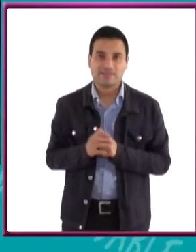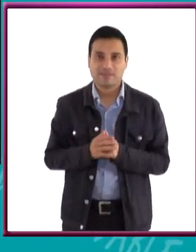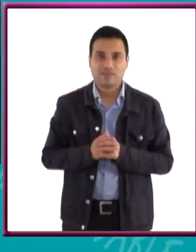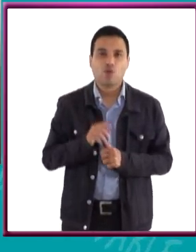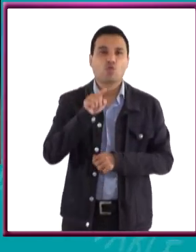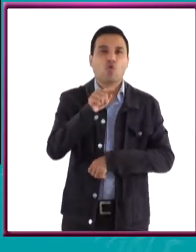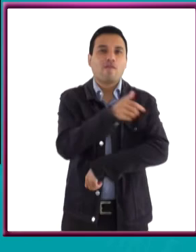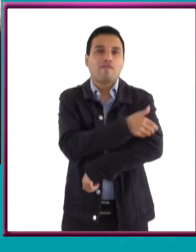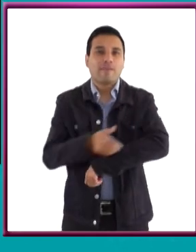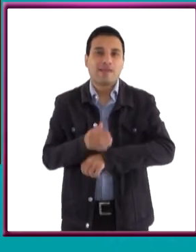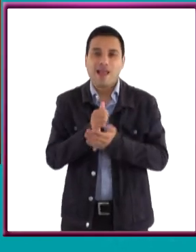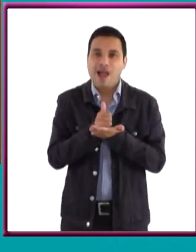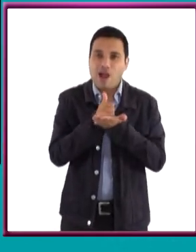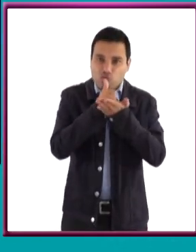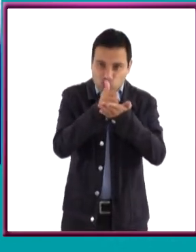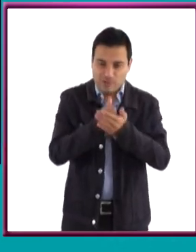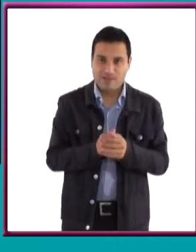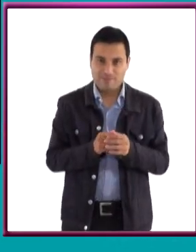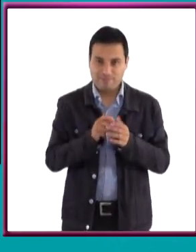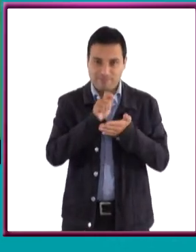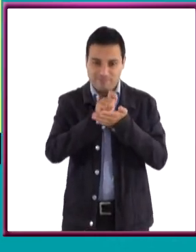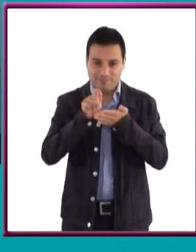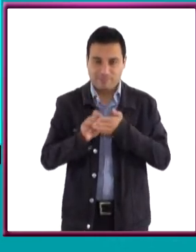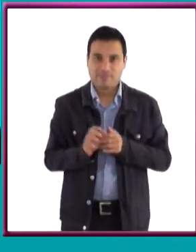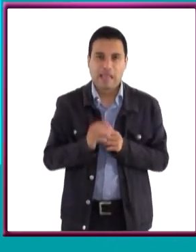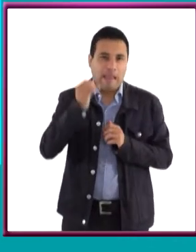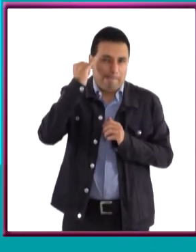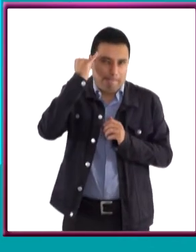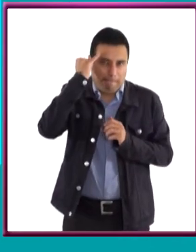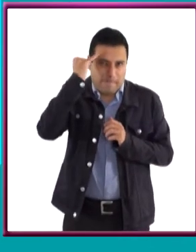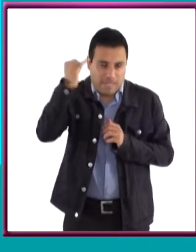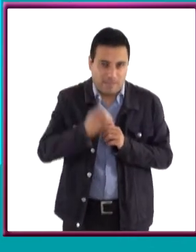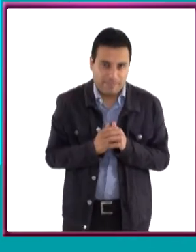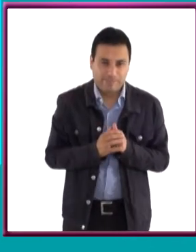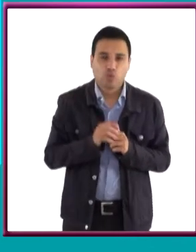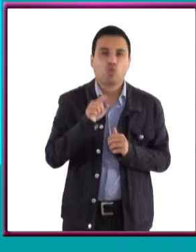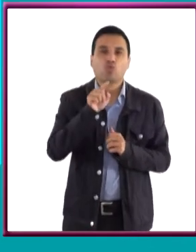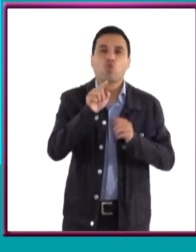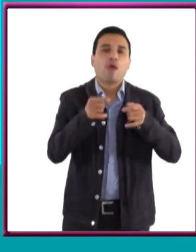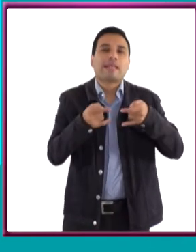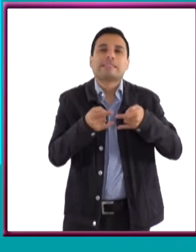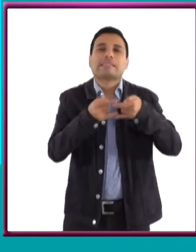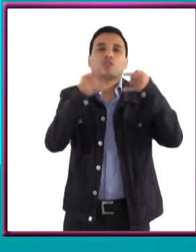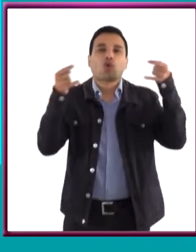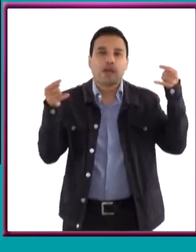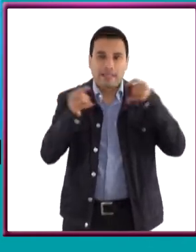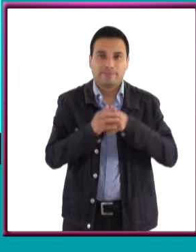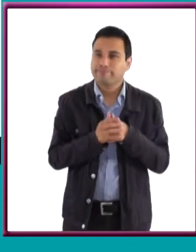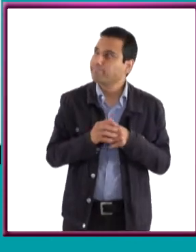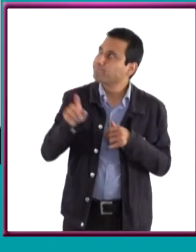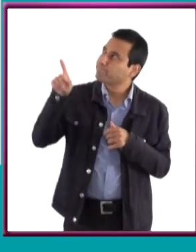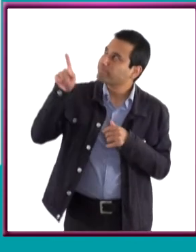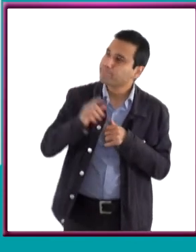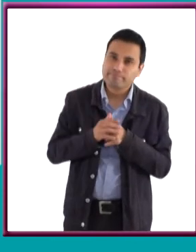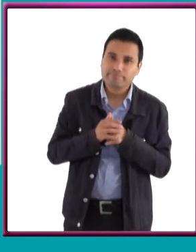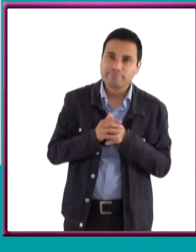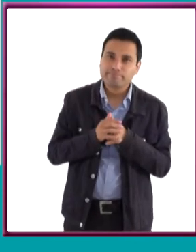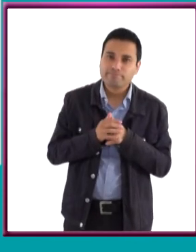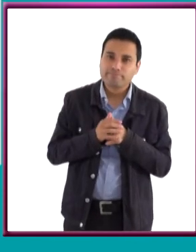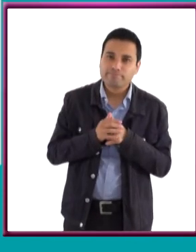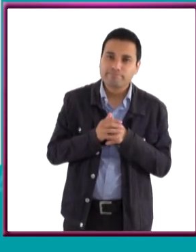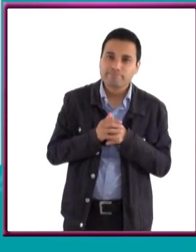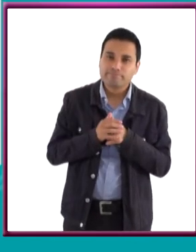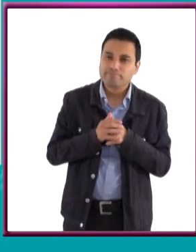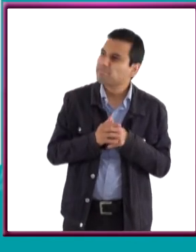Pide a algún familiar en casa que te ayude a realizar esta tarea. Imagina y redacta una historia para esta imagen. ¿Qué pudo haber